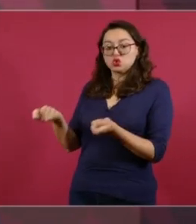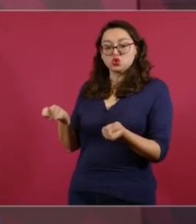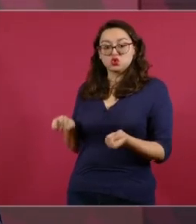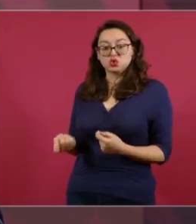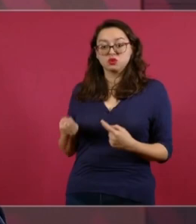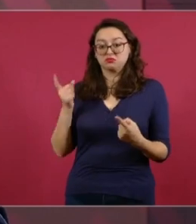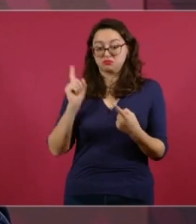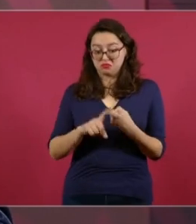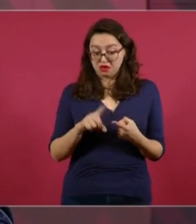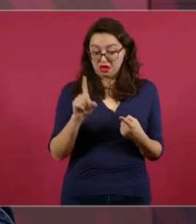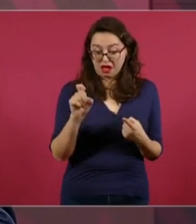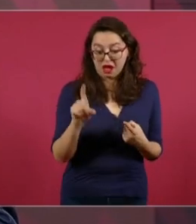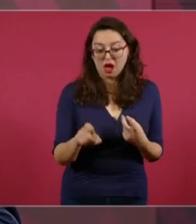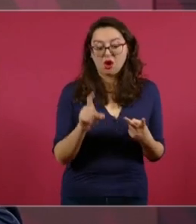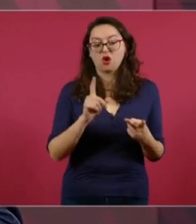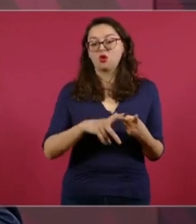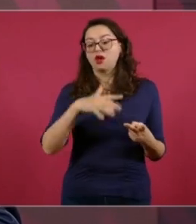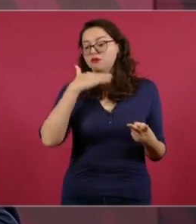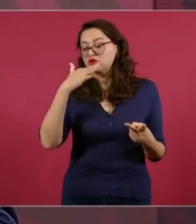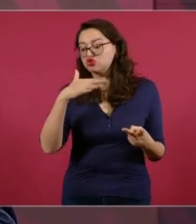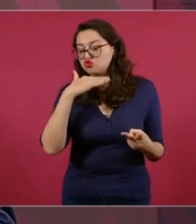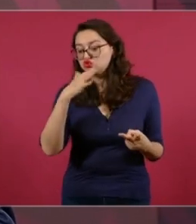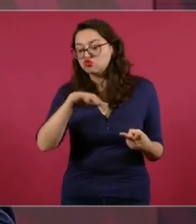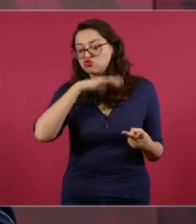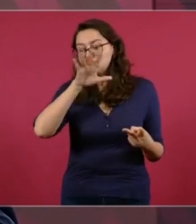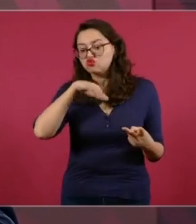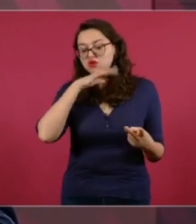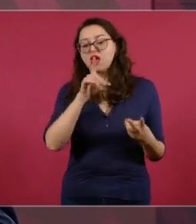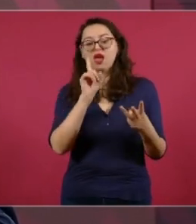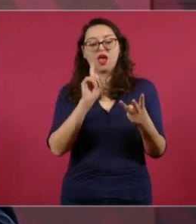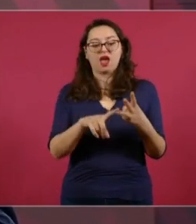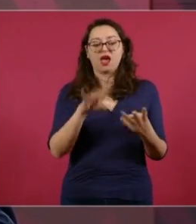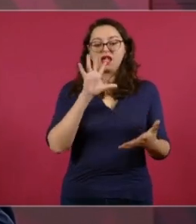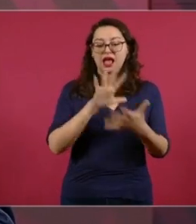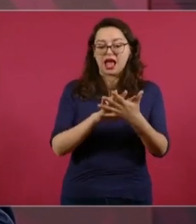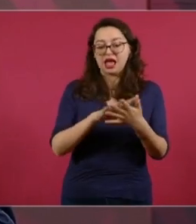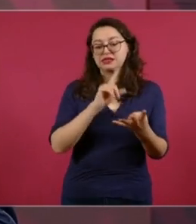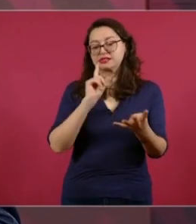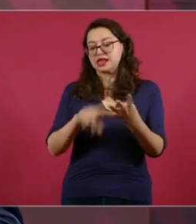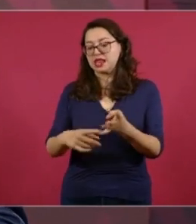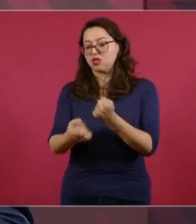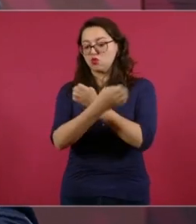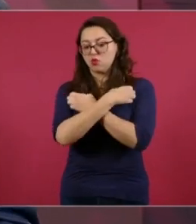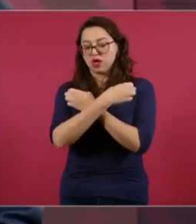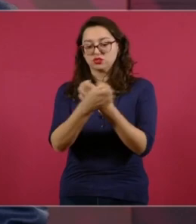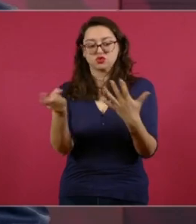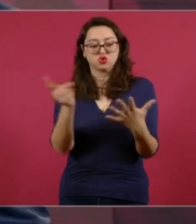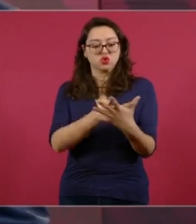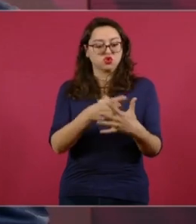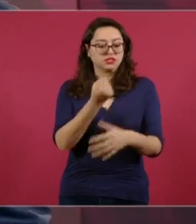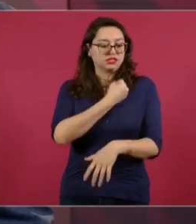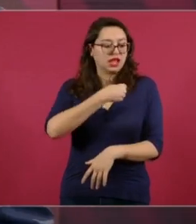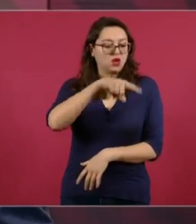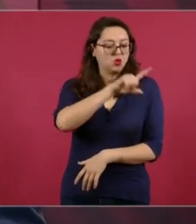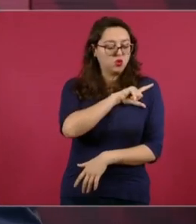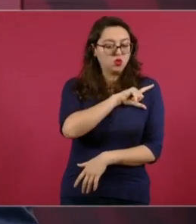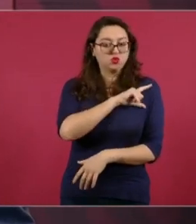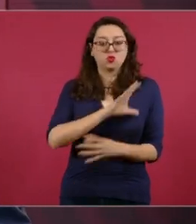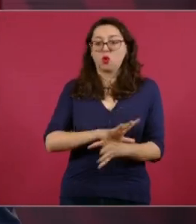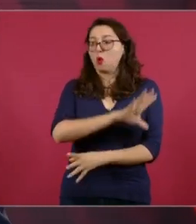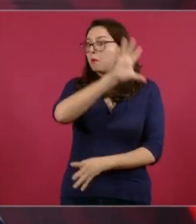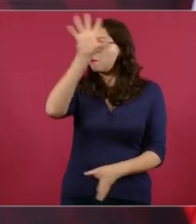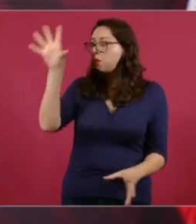el agua, la basura, las cárceles, la educación, la salud.